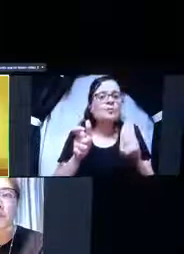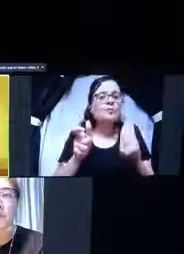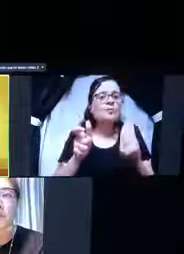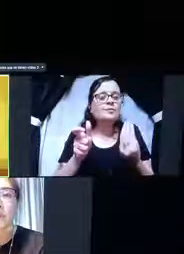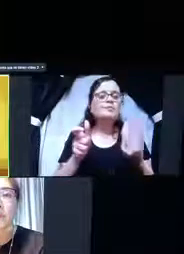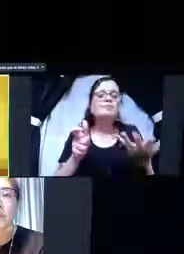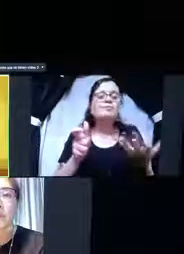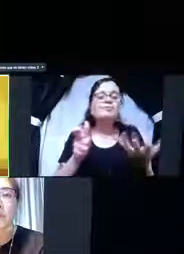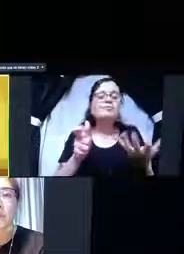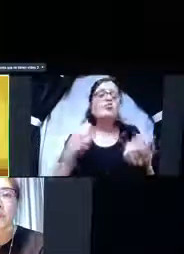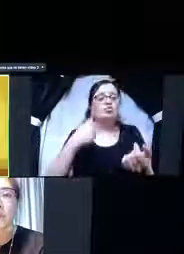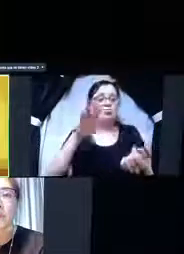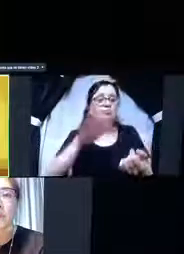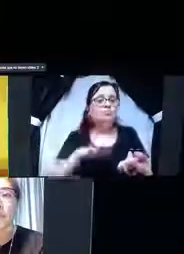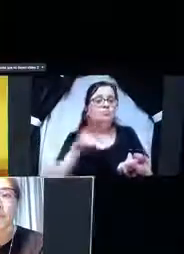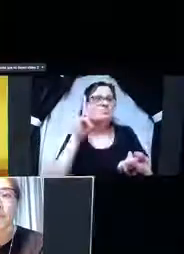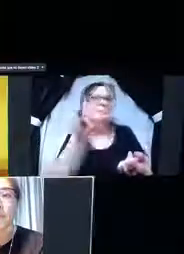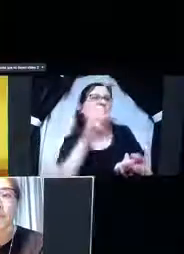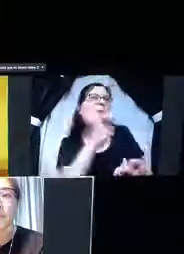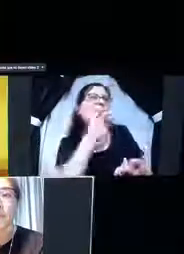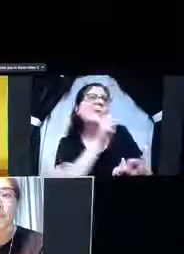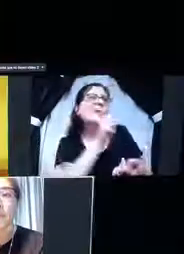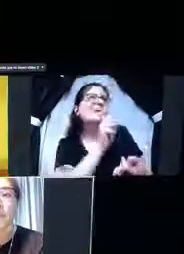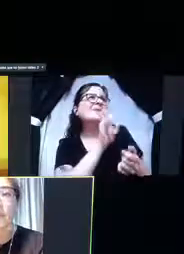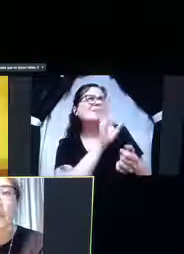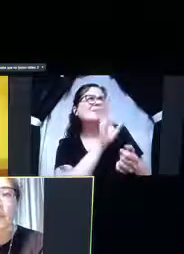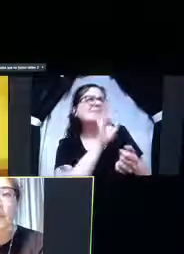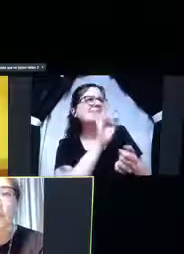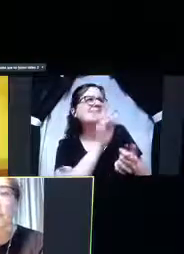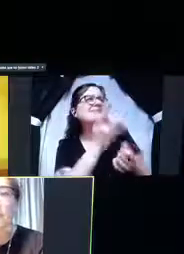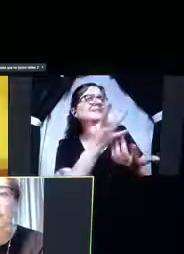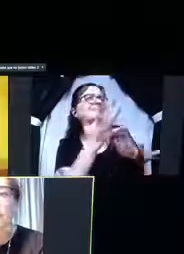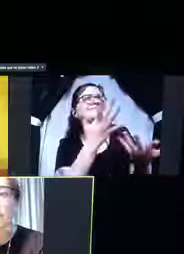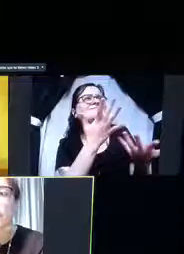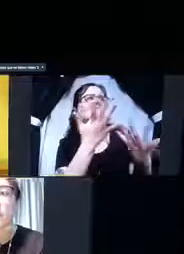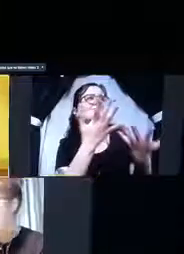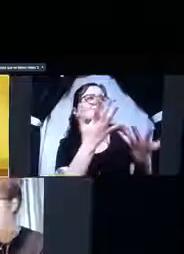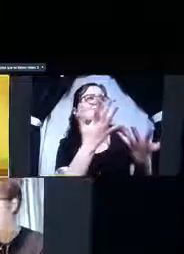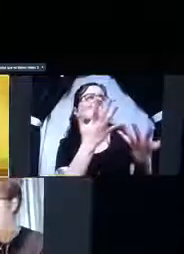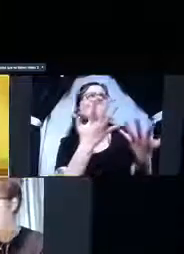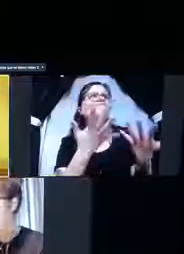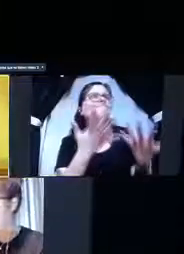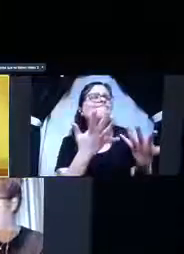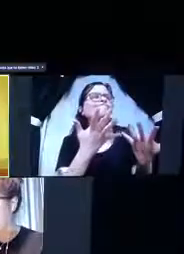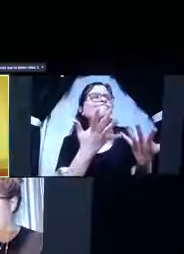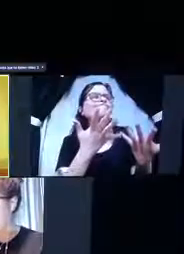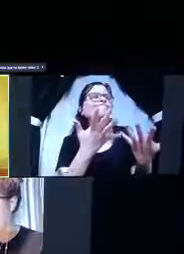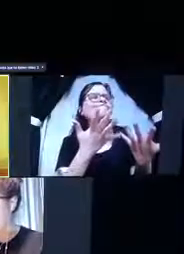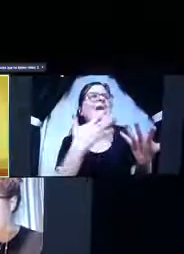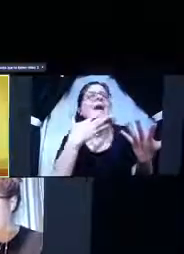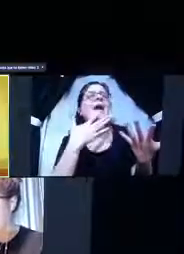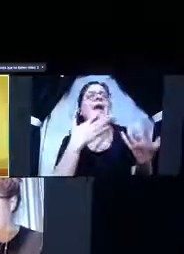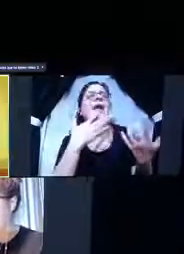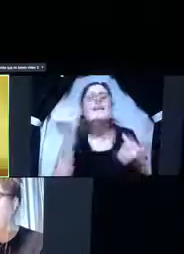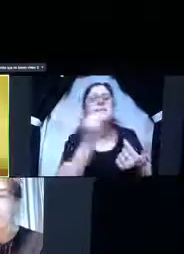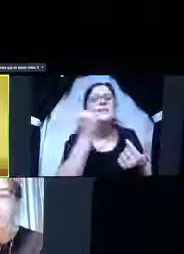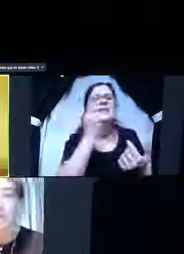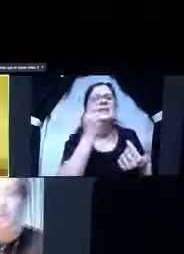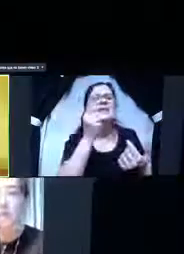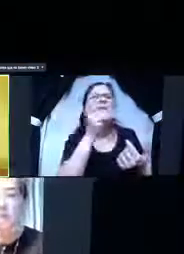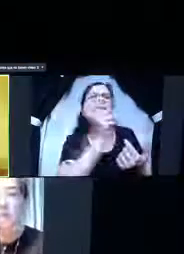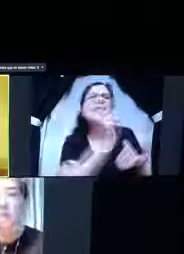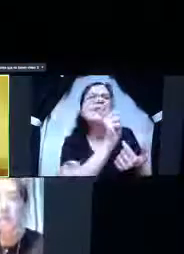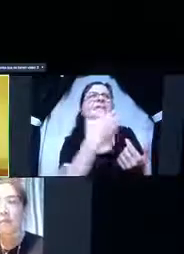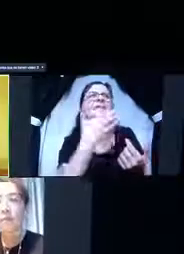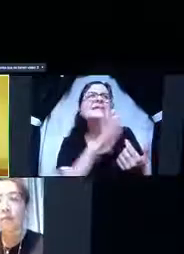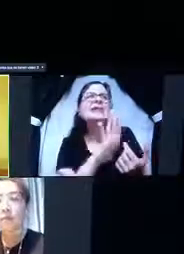una formulación parcial de lo que va viniendo. Entonces, ponernos en tema, conocer vocabulario y